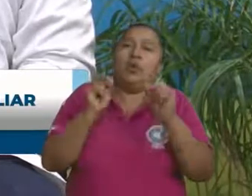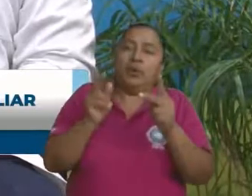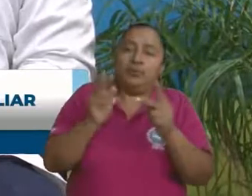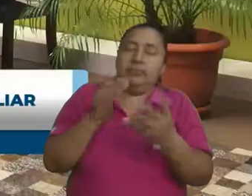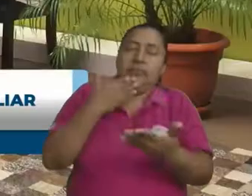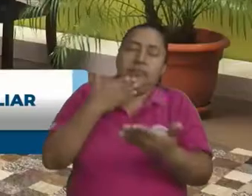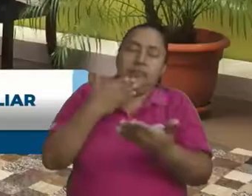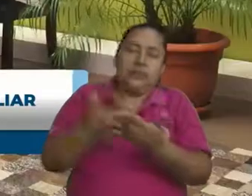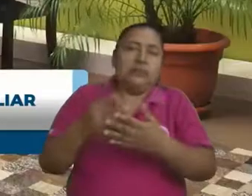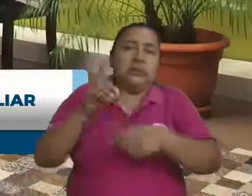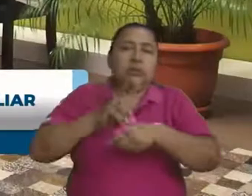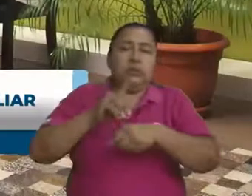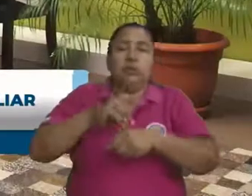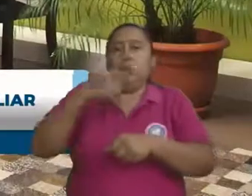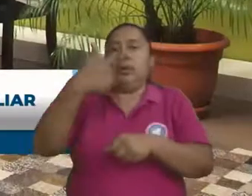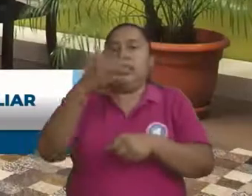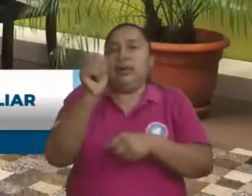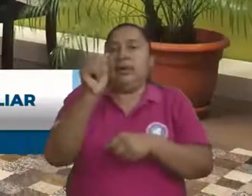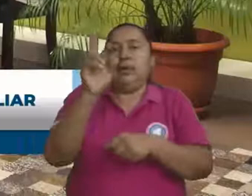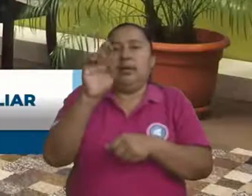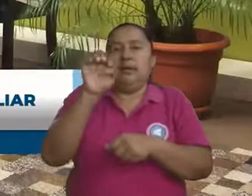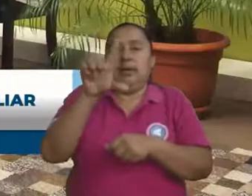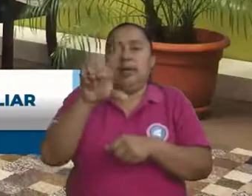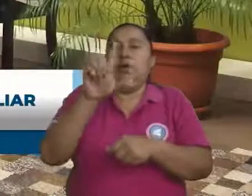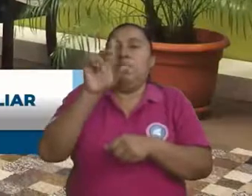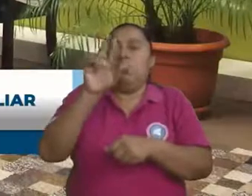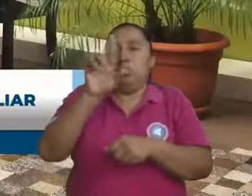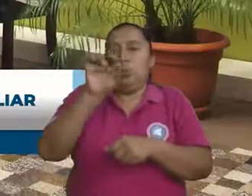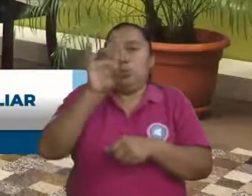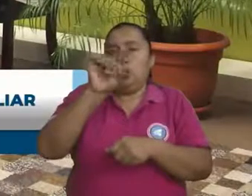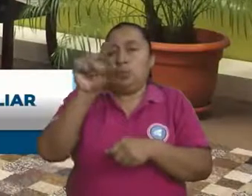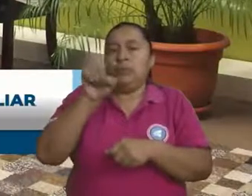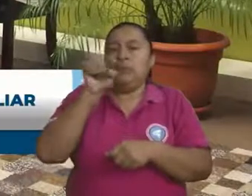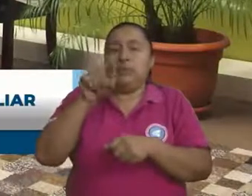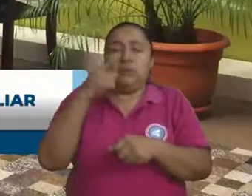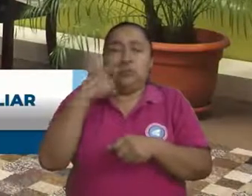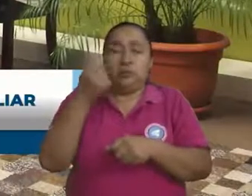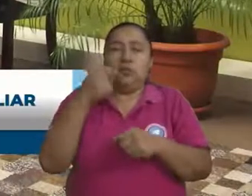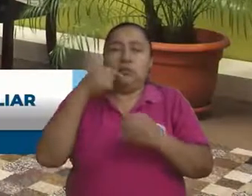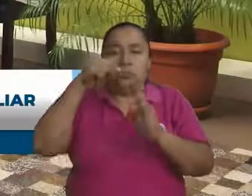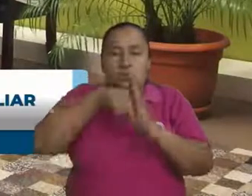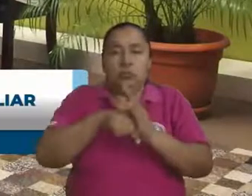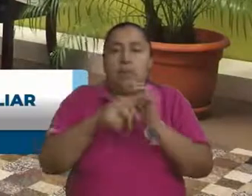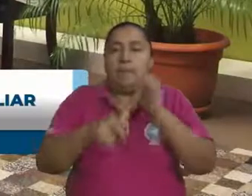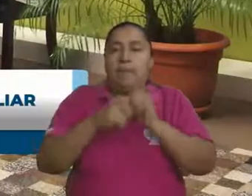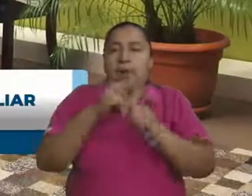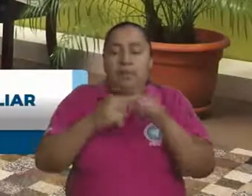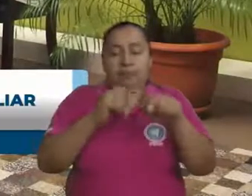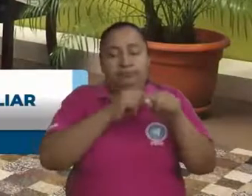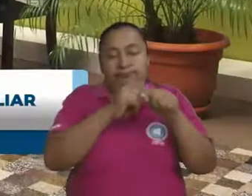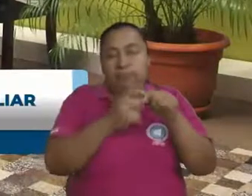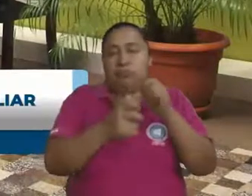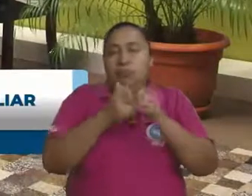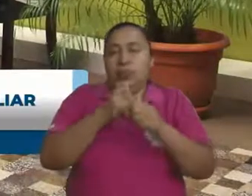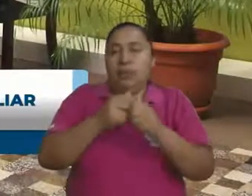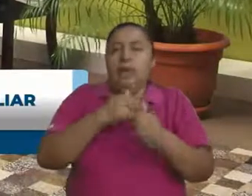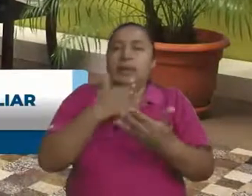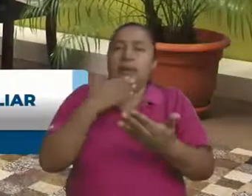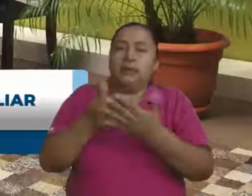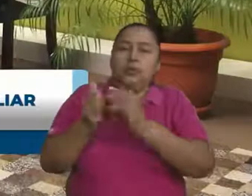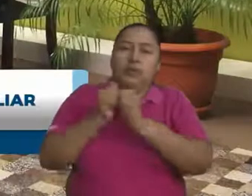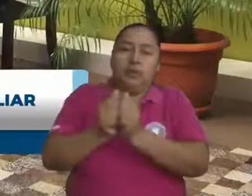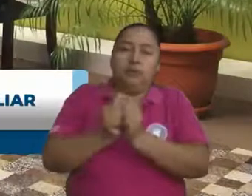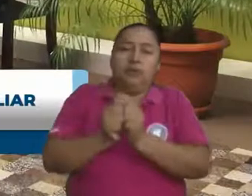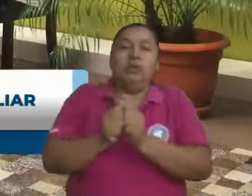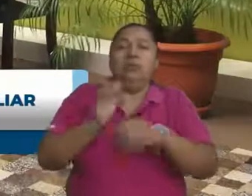agradecemos, doctor Gabriel Ruiz, por su valioso conocimiento sobre este tema como es el trastorno de la vesícula biliar. Gracias por acompañarnos. Gracias, Juan Miguel.